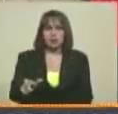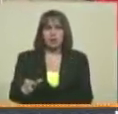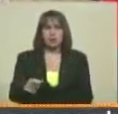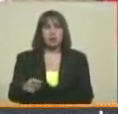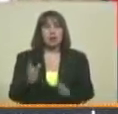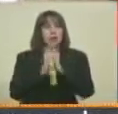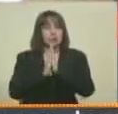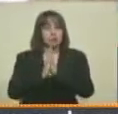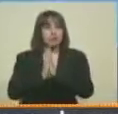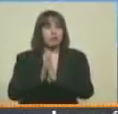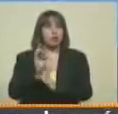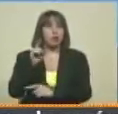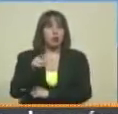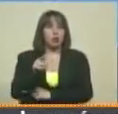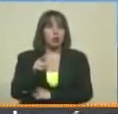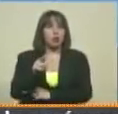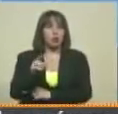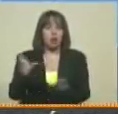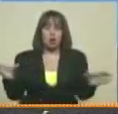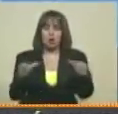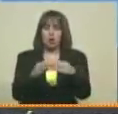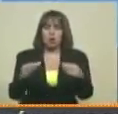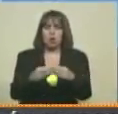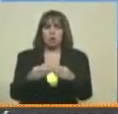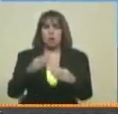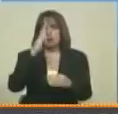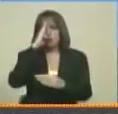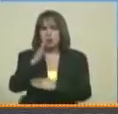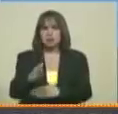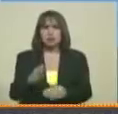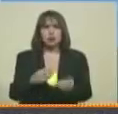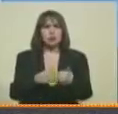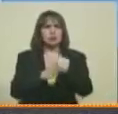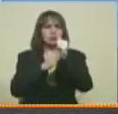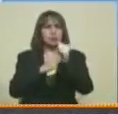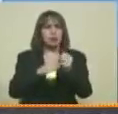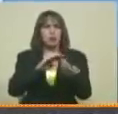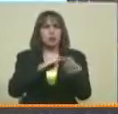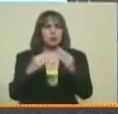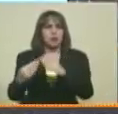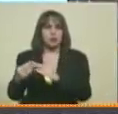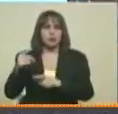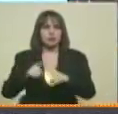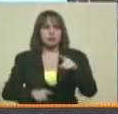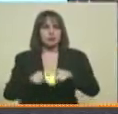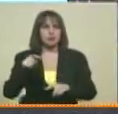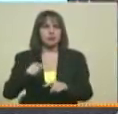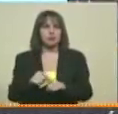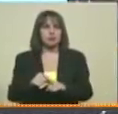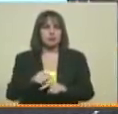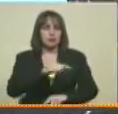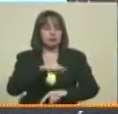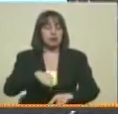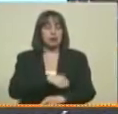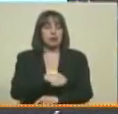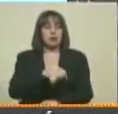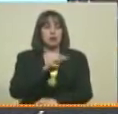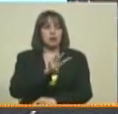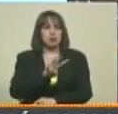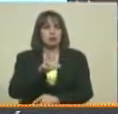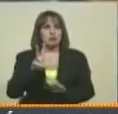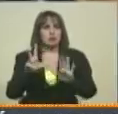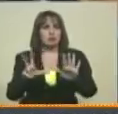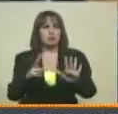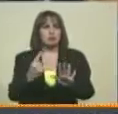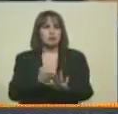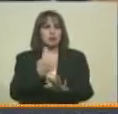le pido a los equipos de dirección comunales, comuneros, una propuesta, a más tardar en 48 horas, para